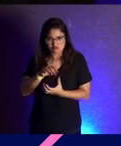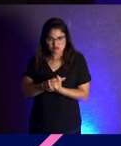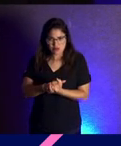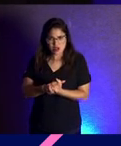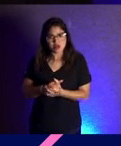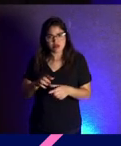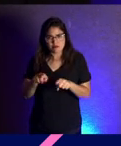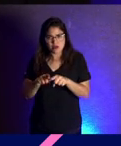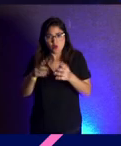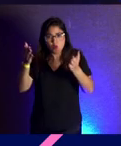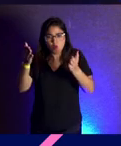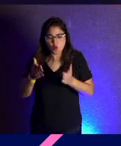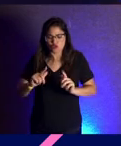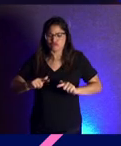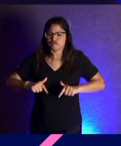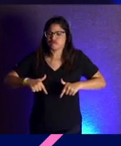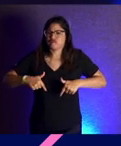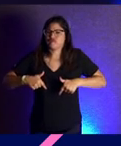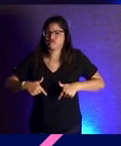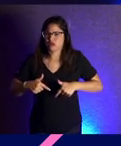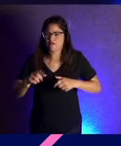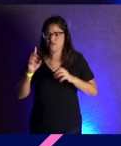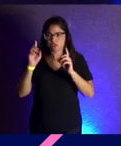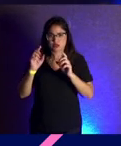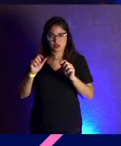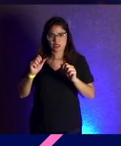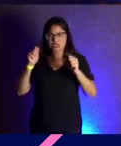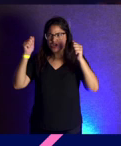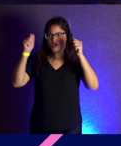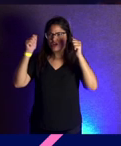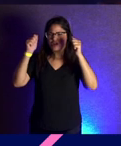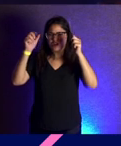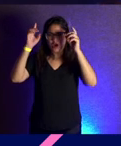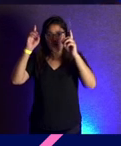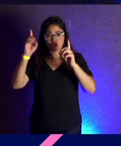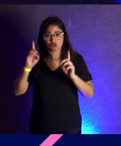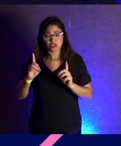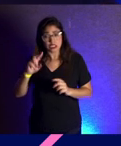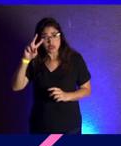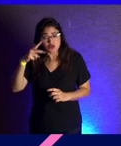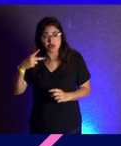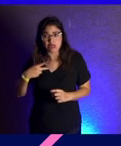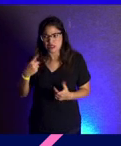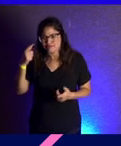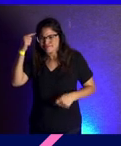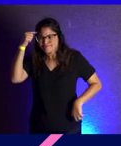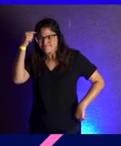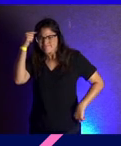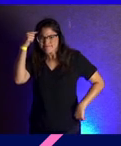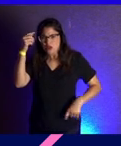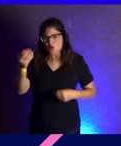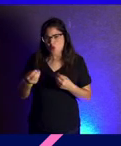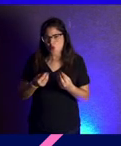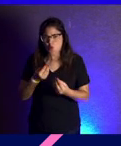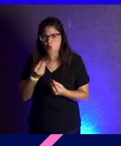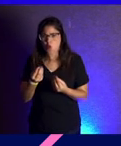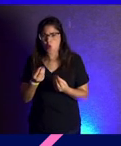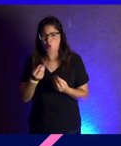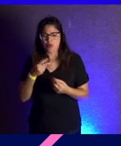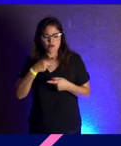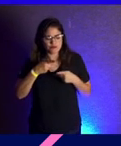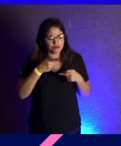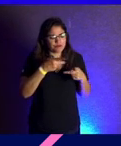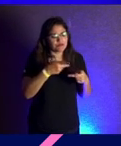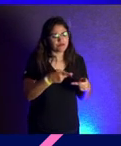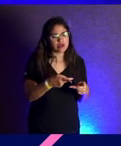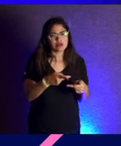hoy día tenemos que más que el estudio de la educación. Ella es el doble de la ciudad ayuda a la educación. El